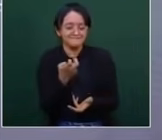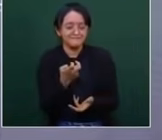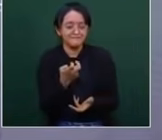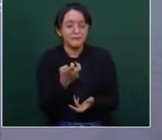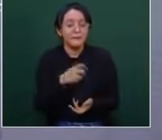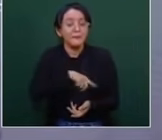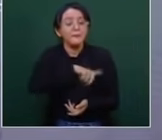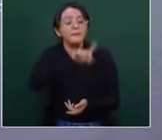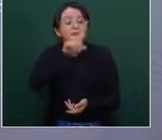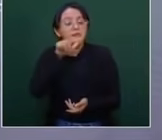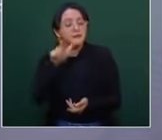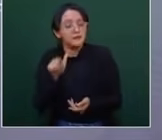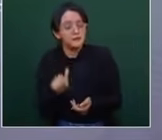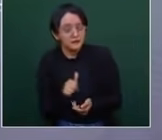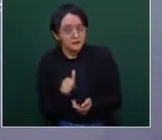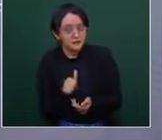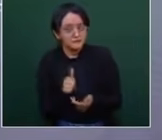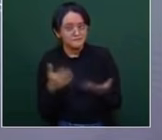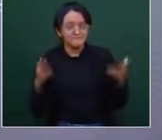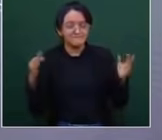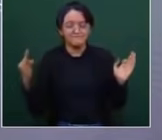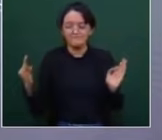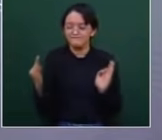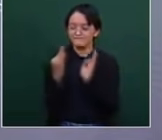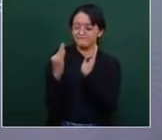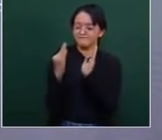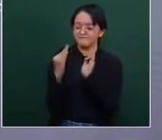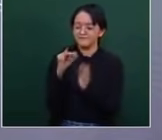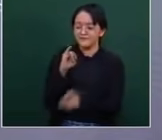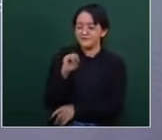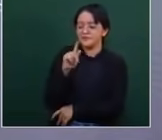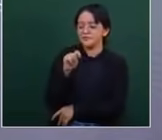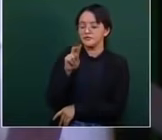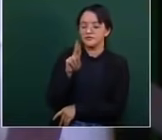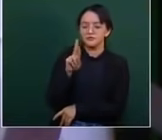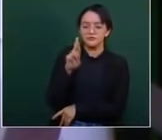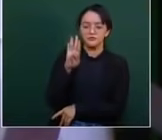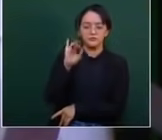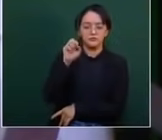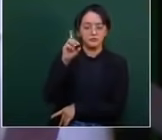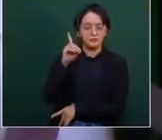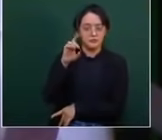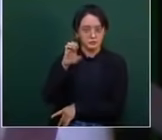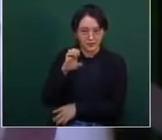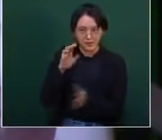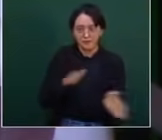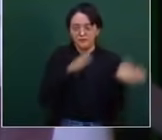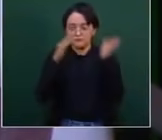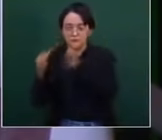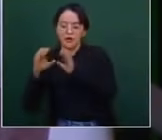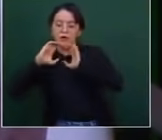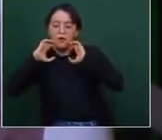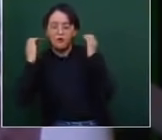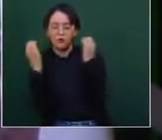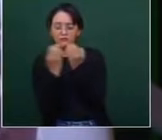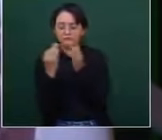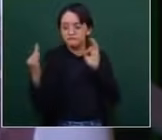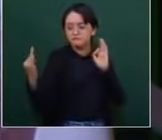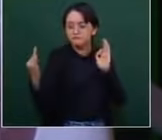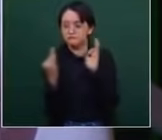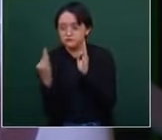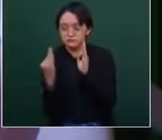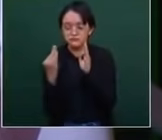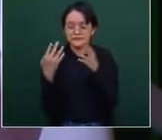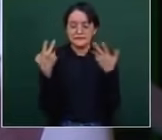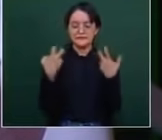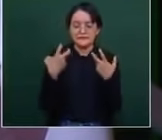Pronto el enfrentamiento entre Iturbide y el mismo Congreso, que le había puesto la diadema imperial,